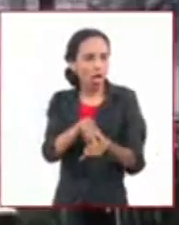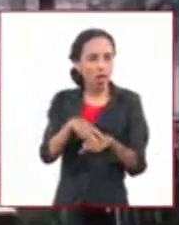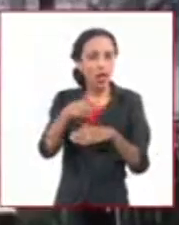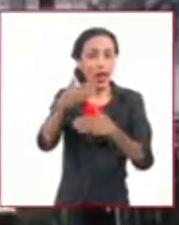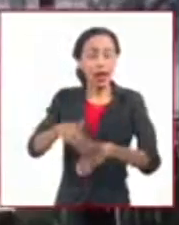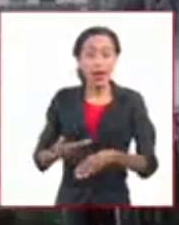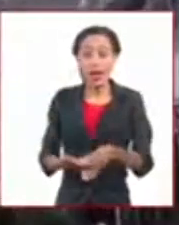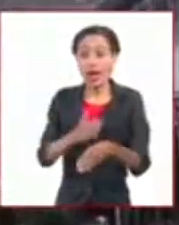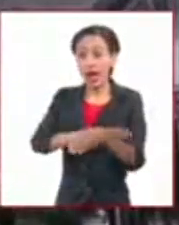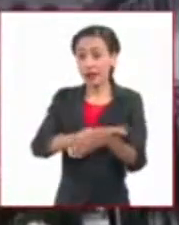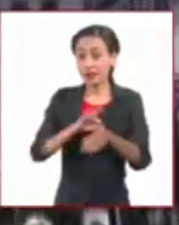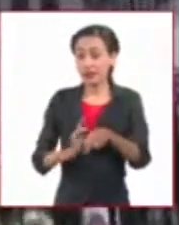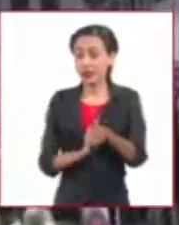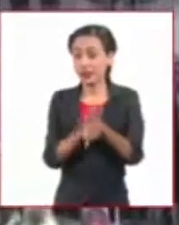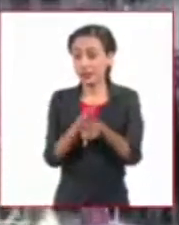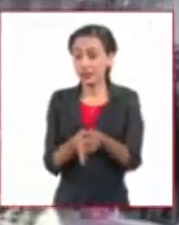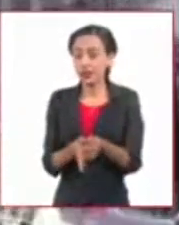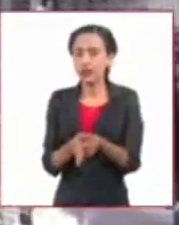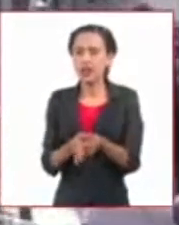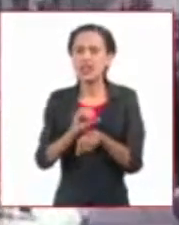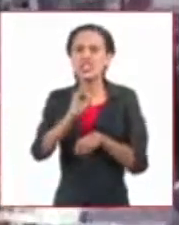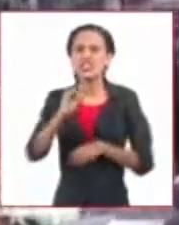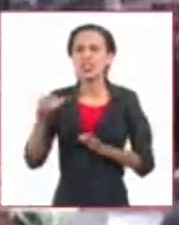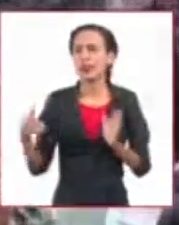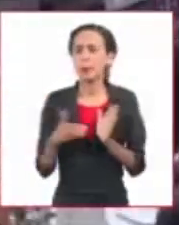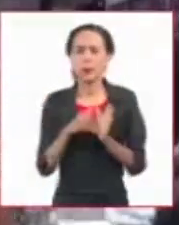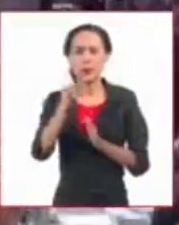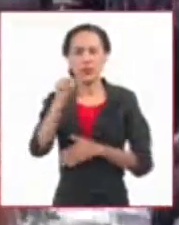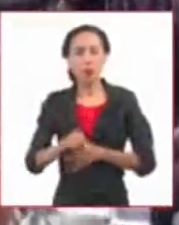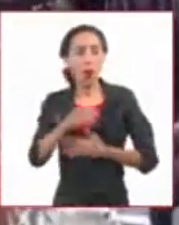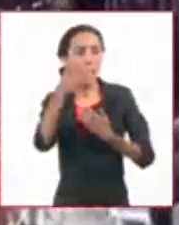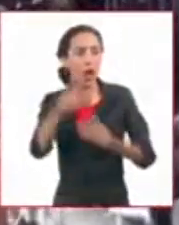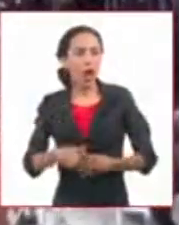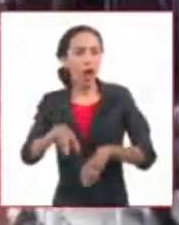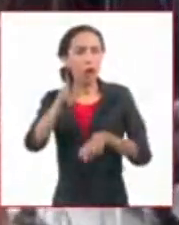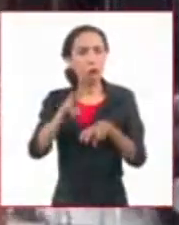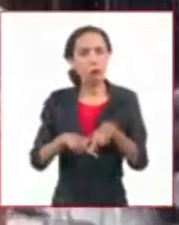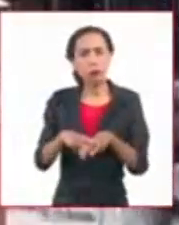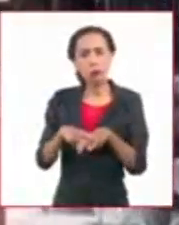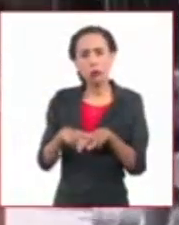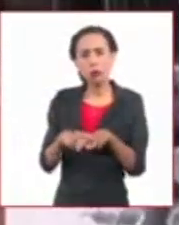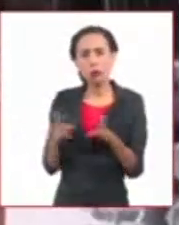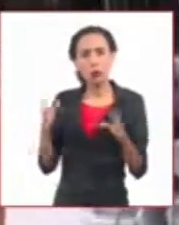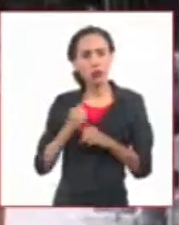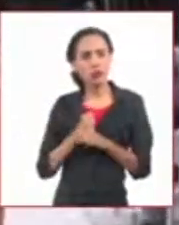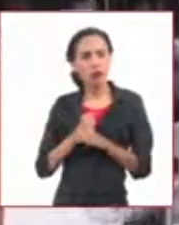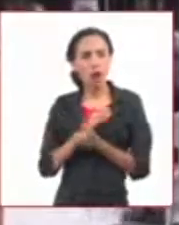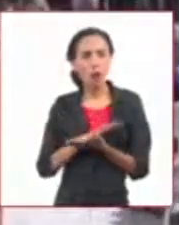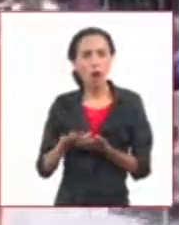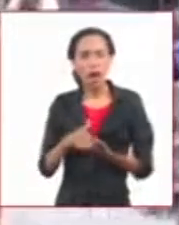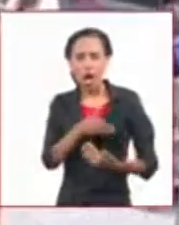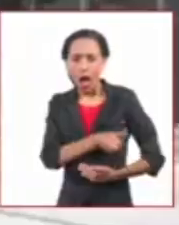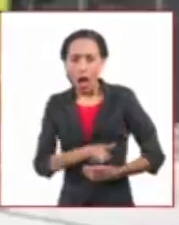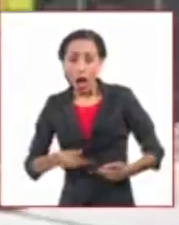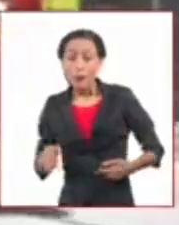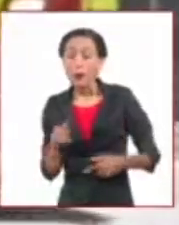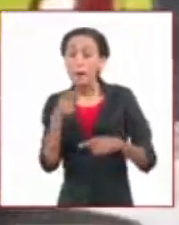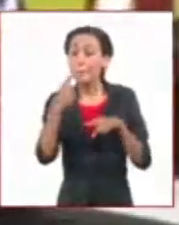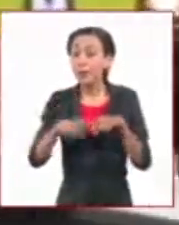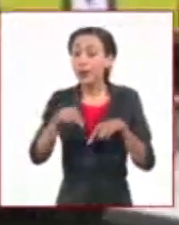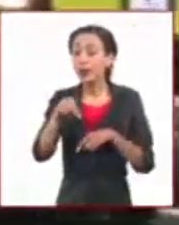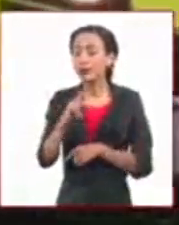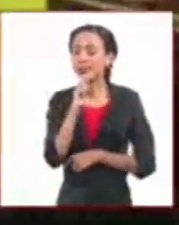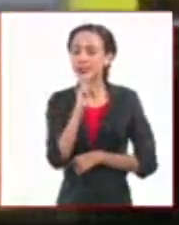aproximadamente 60 mil individuos en situación de calle en todo el condado por lo que a pesar del despliegue será difícil de eludir